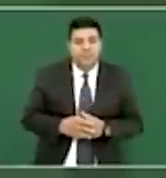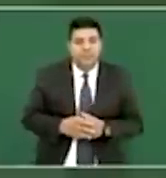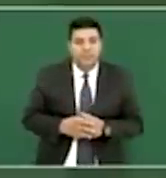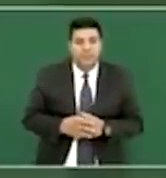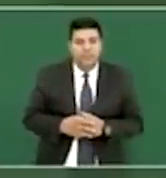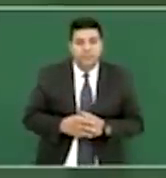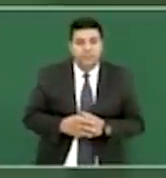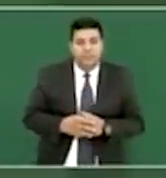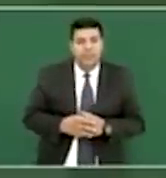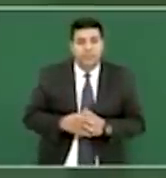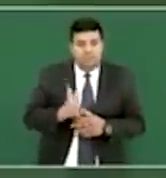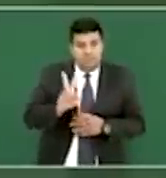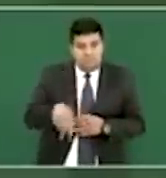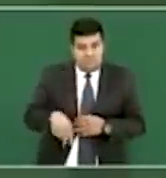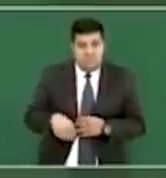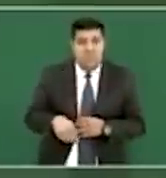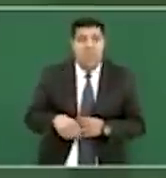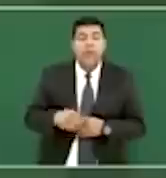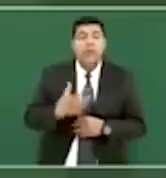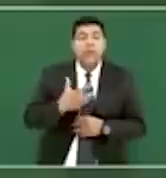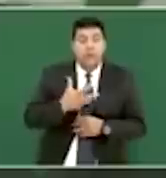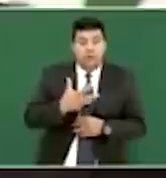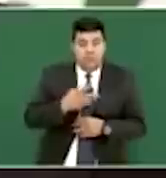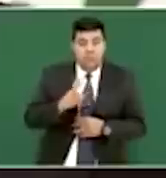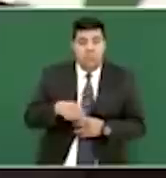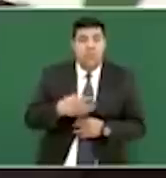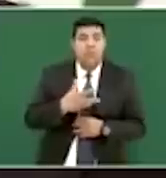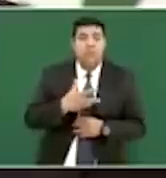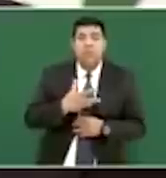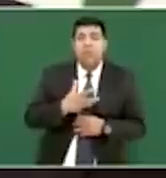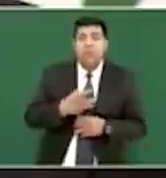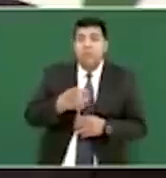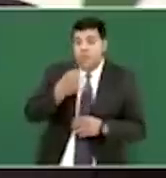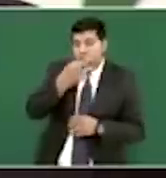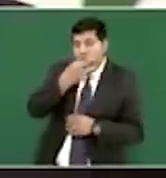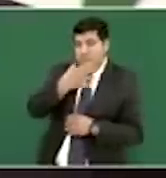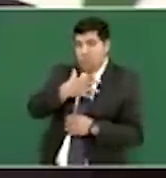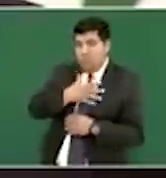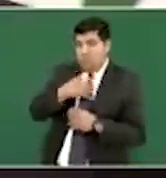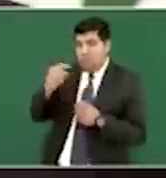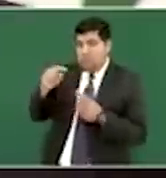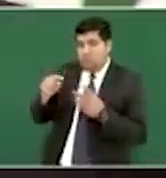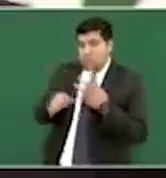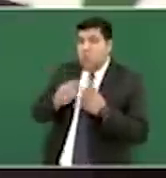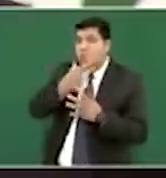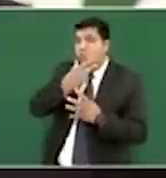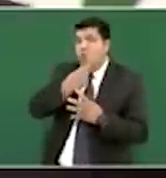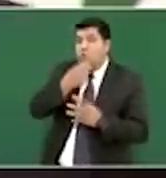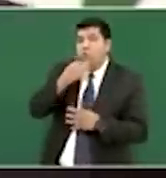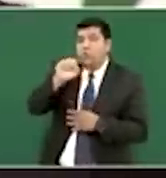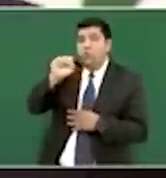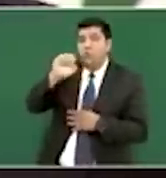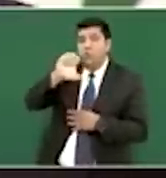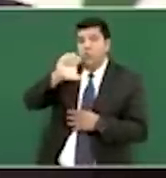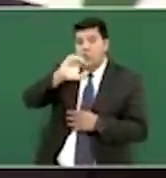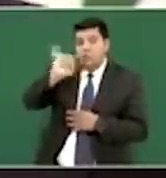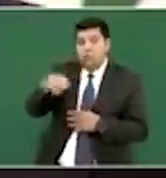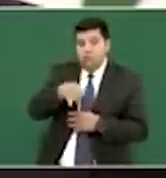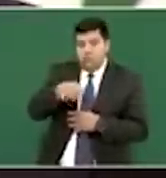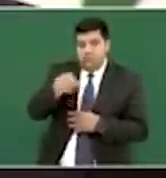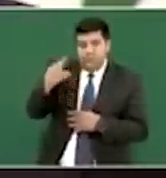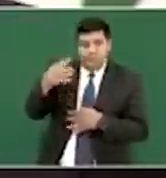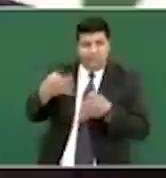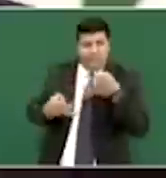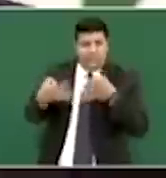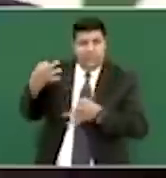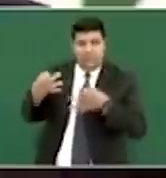la información de que el presidente de la Suprema Corte es un hombre honesto y eso va a ayudar